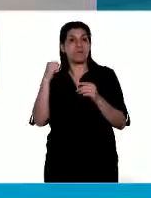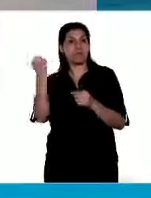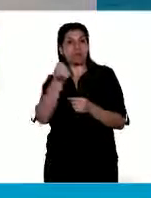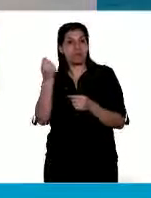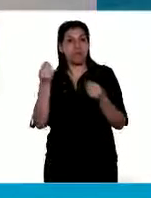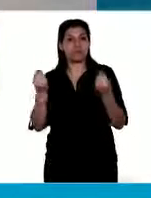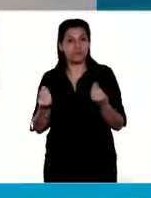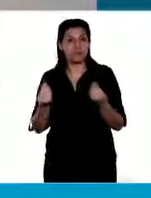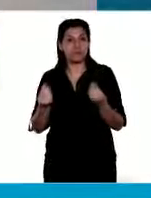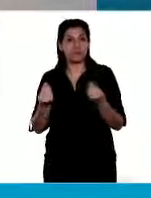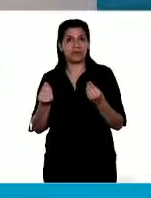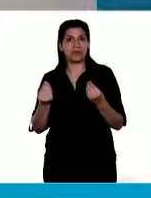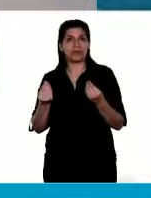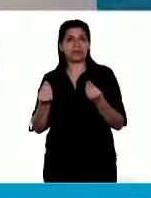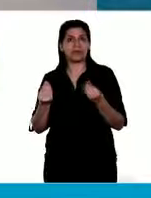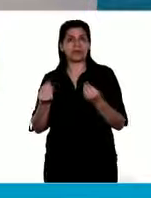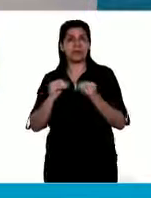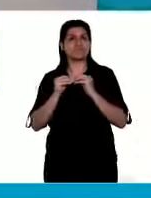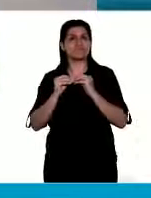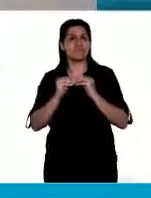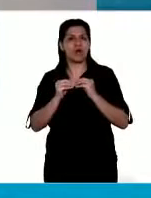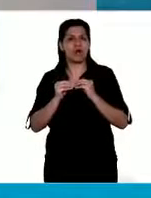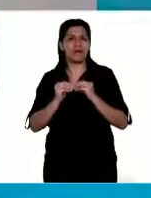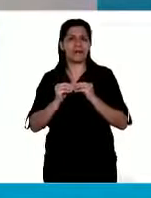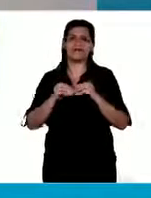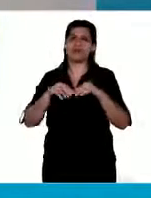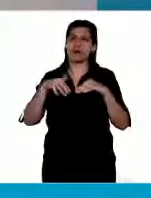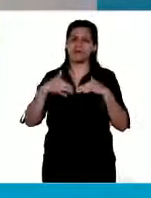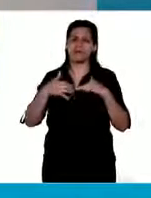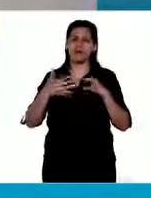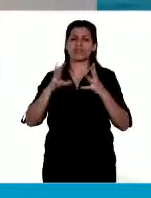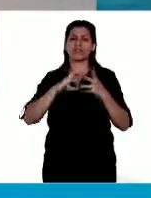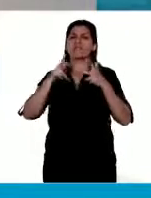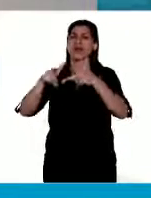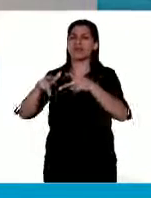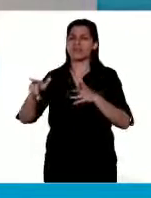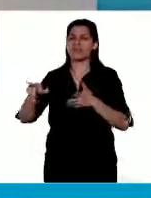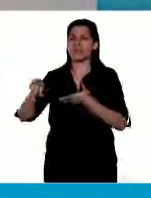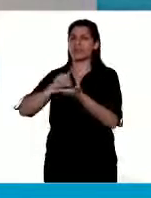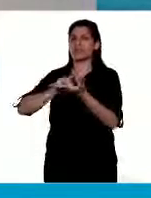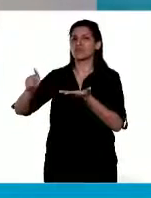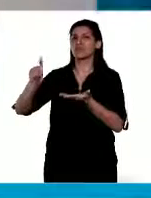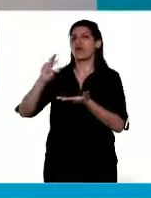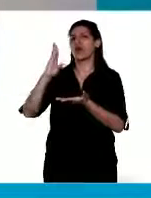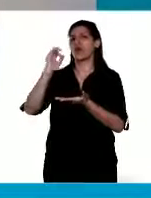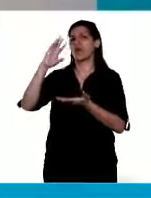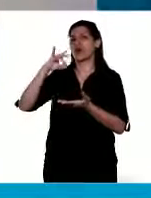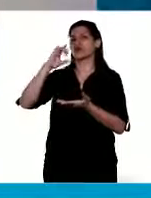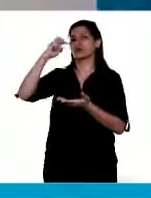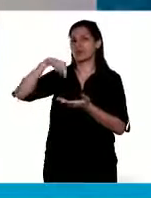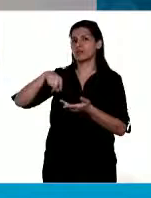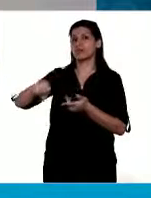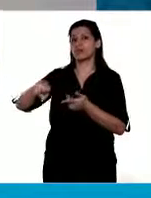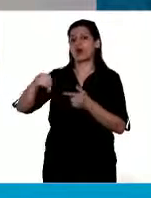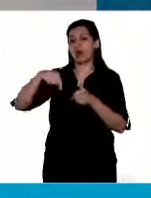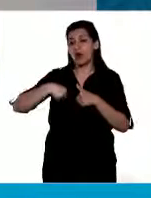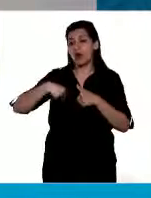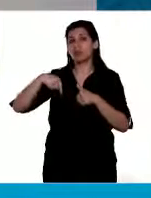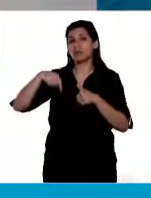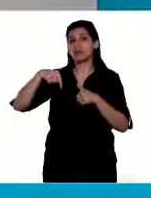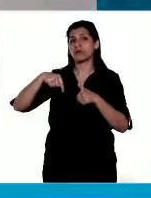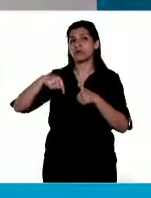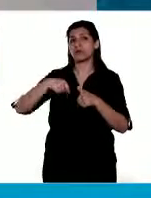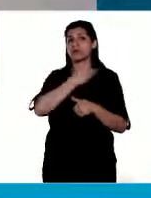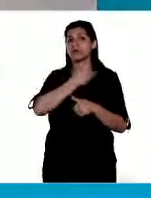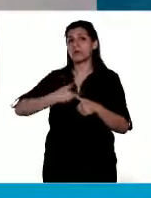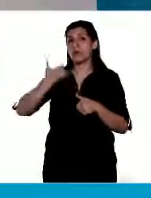que es un problema central, que por ahí lo dijo de otra forma el diputado Bardón, que es que hoy tenemos un gobernador que